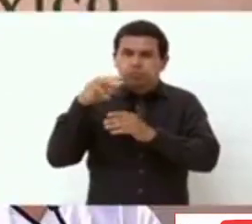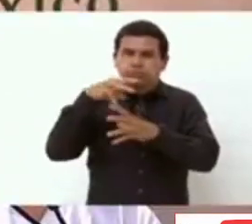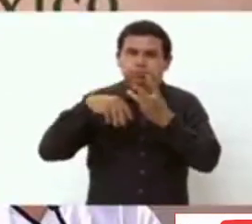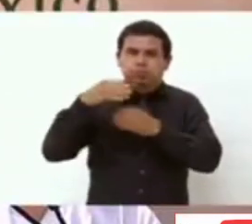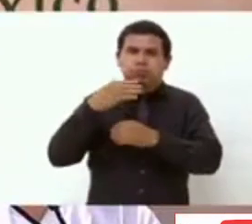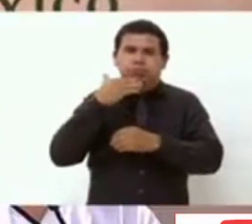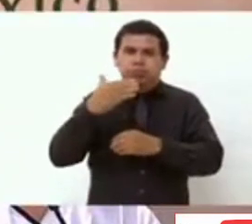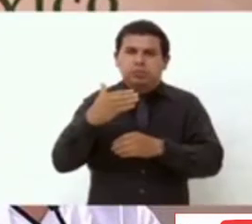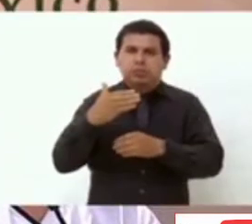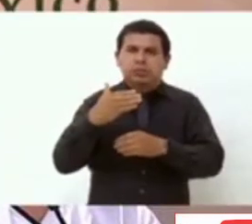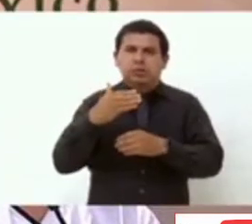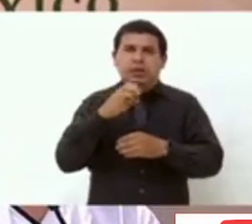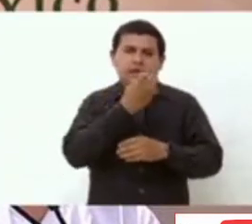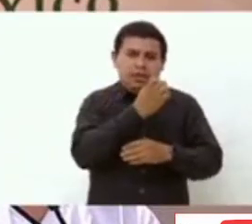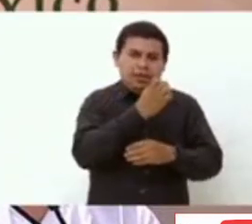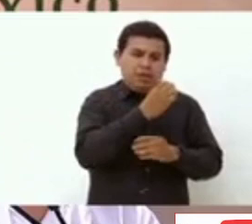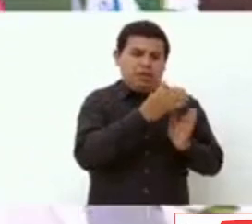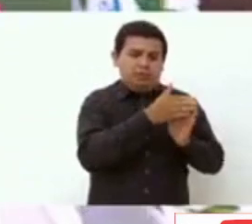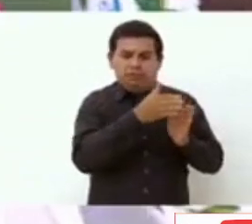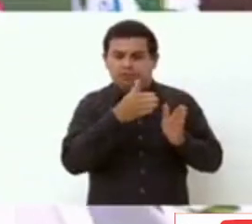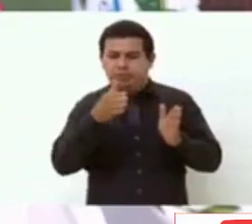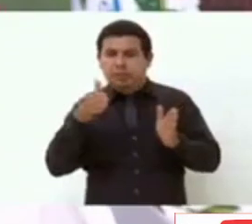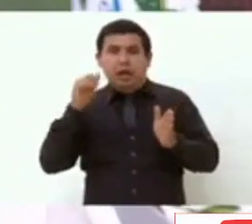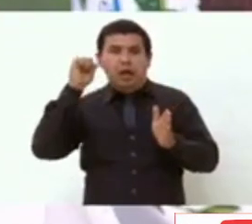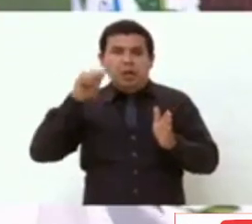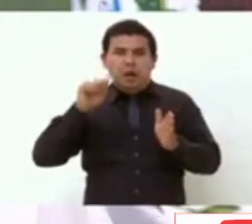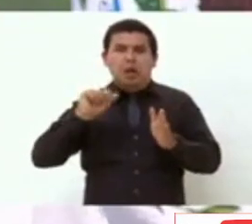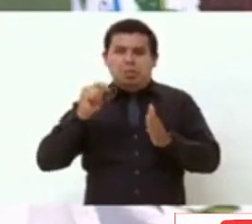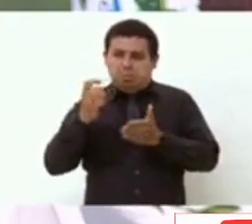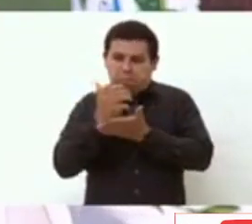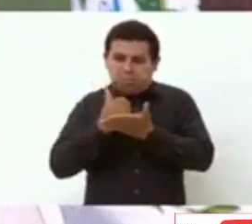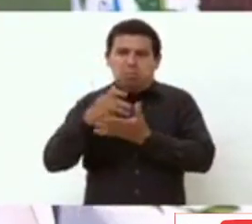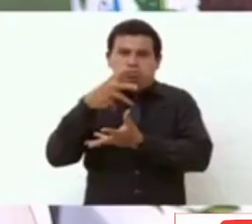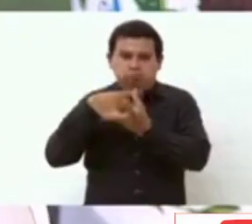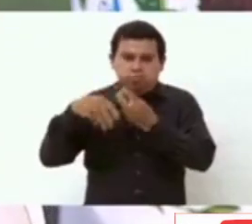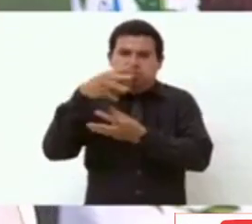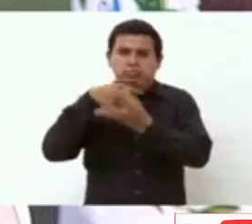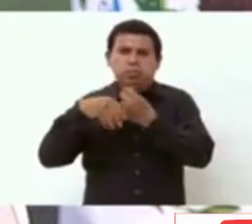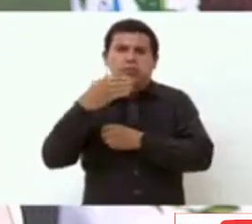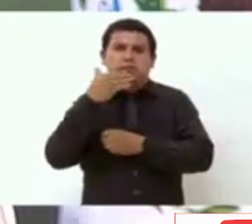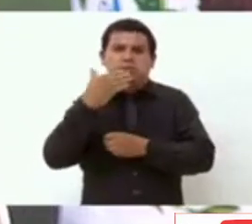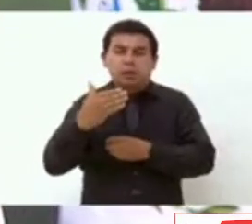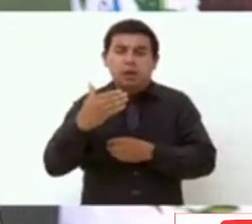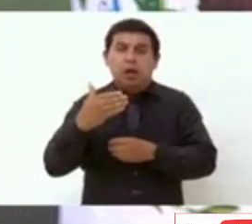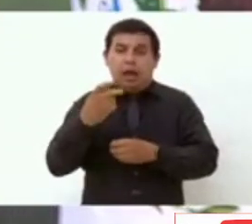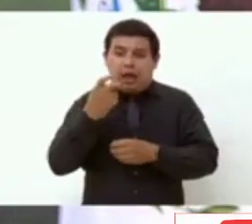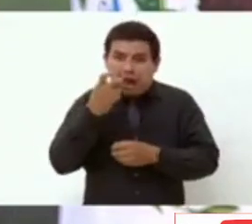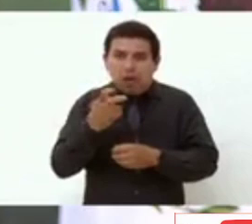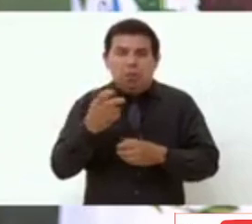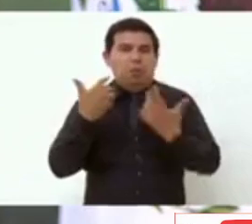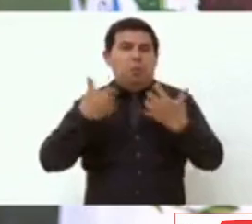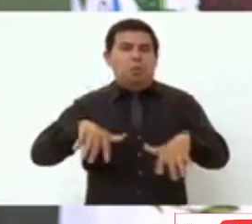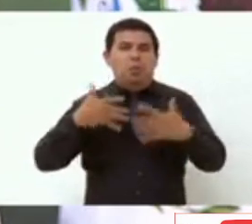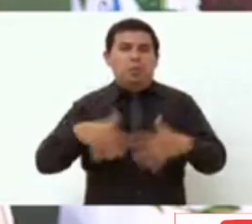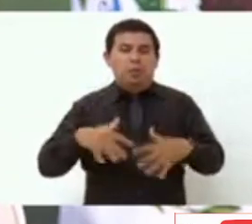Ese año podemos romper récord. Y esos ingresos son la principal